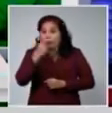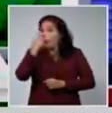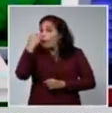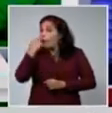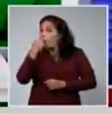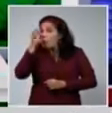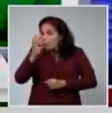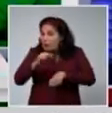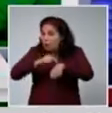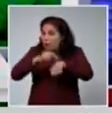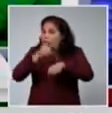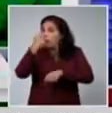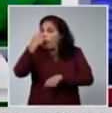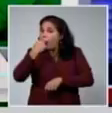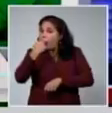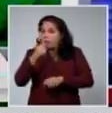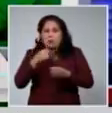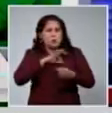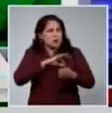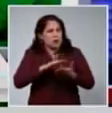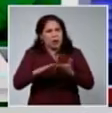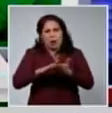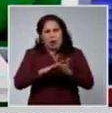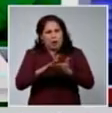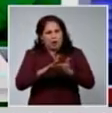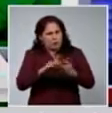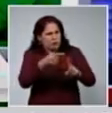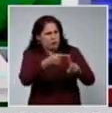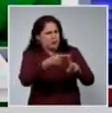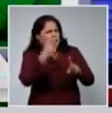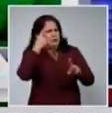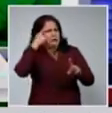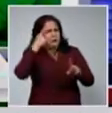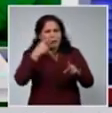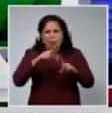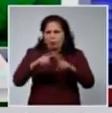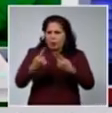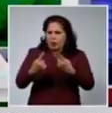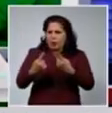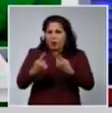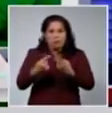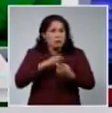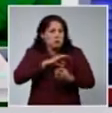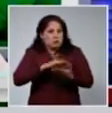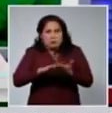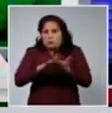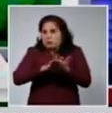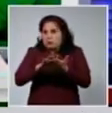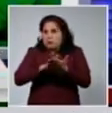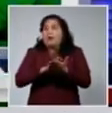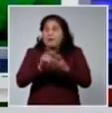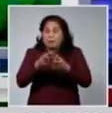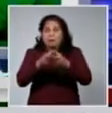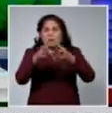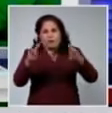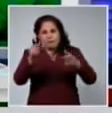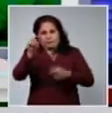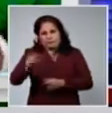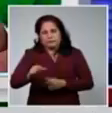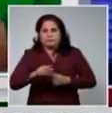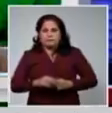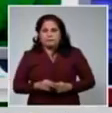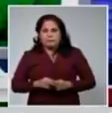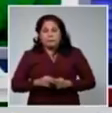se detecta encarna un número de pacientes que no están asintomáticos de todas formas en